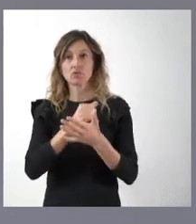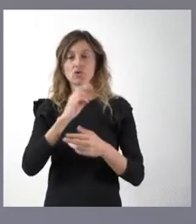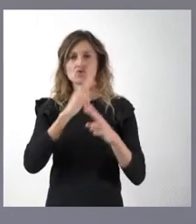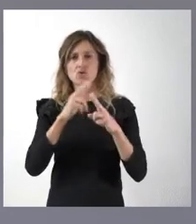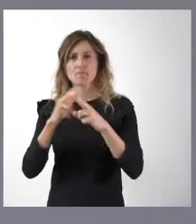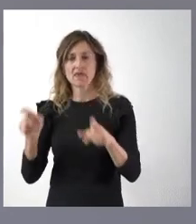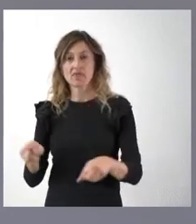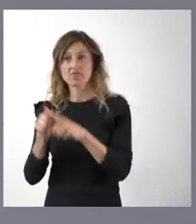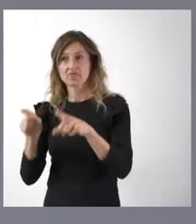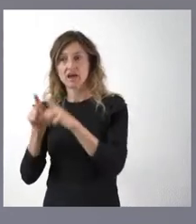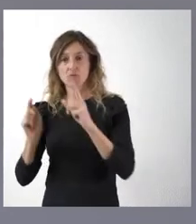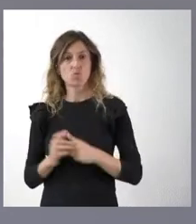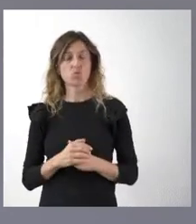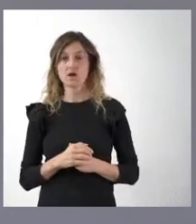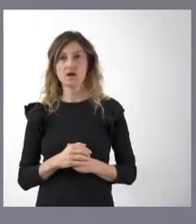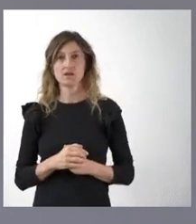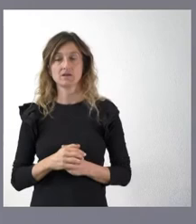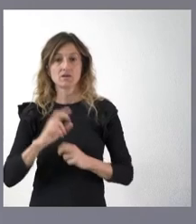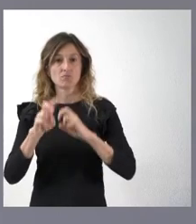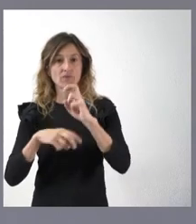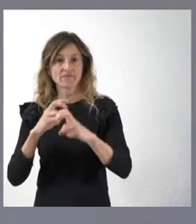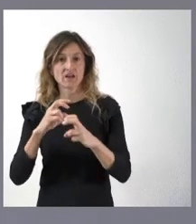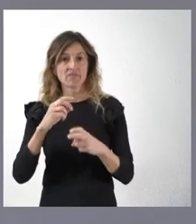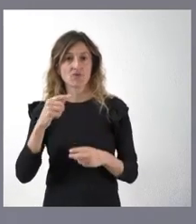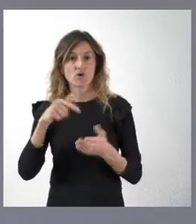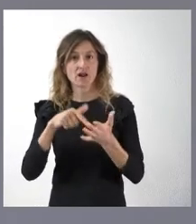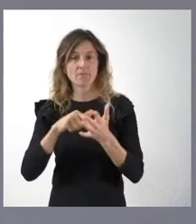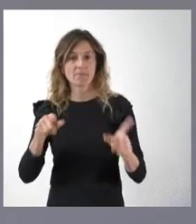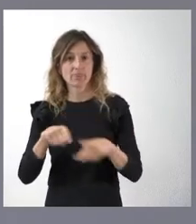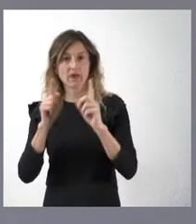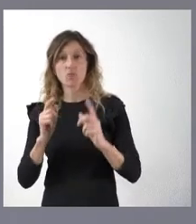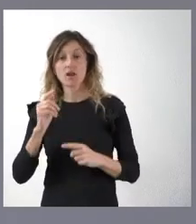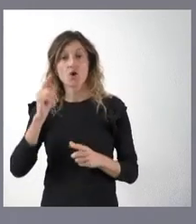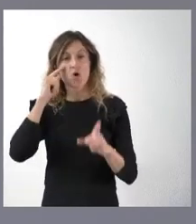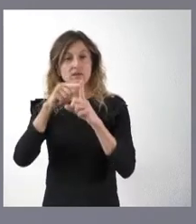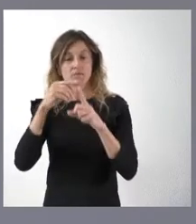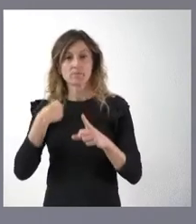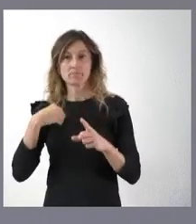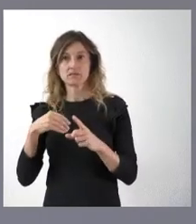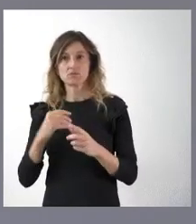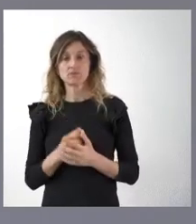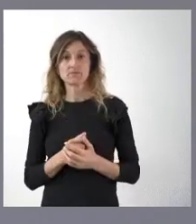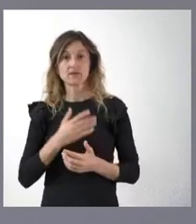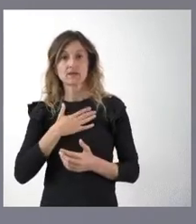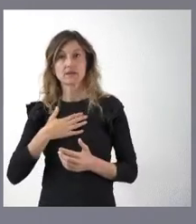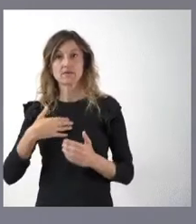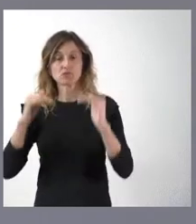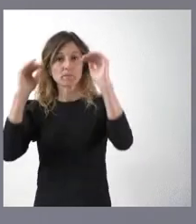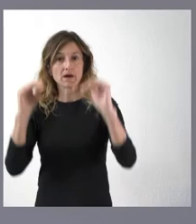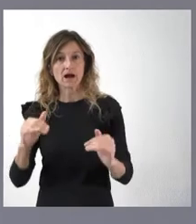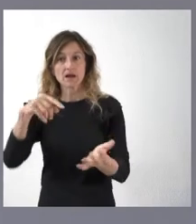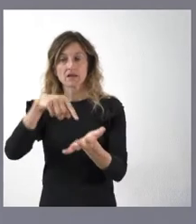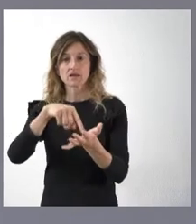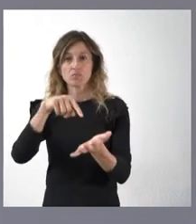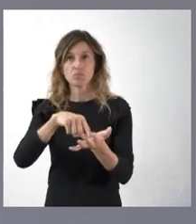llámese modificación de tramos llámese modificación del tipo de gravamen En definitiva el objetivo es el mínimo es el mismo que es bajar el impuesto